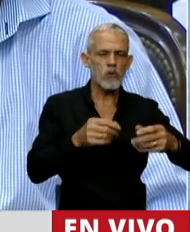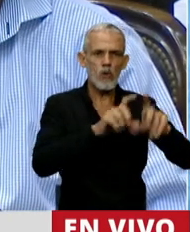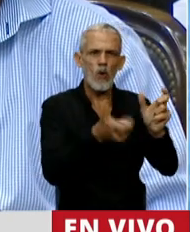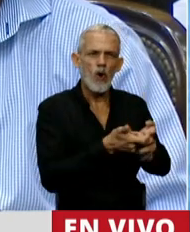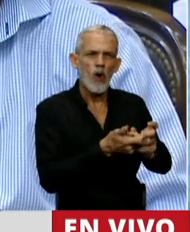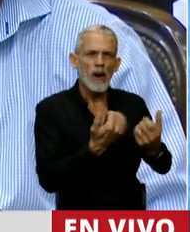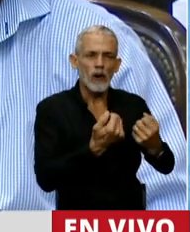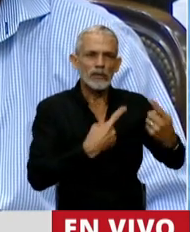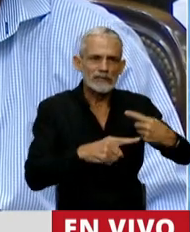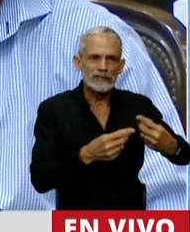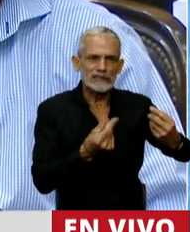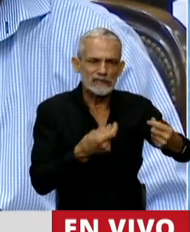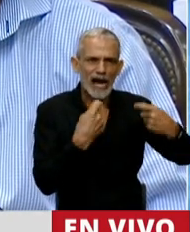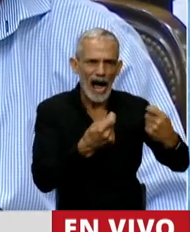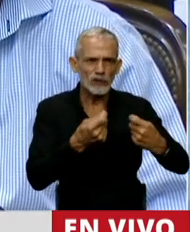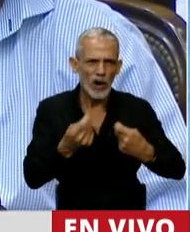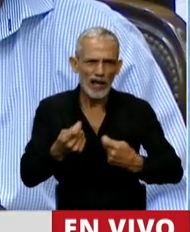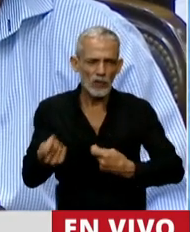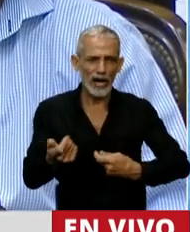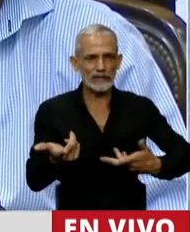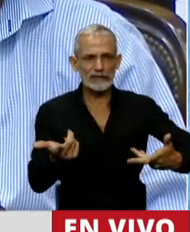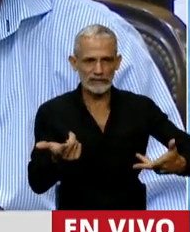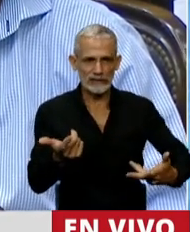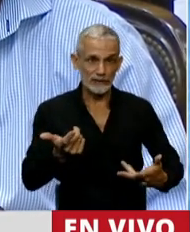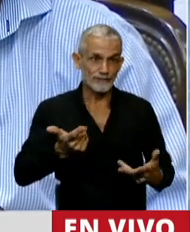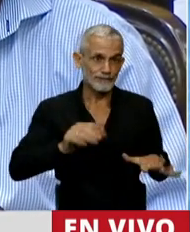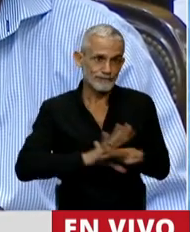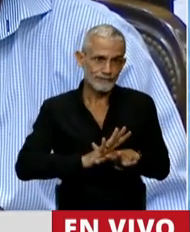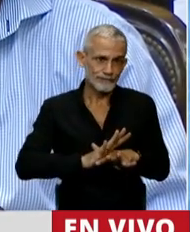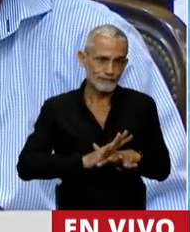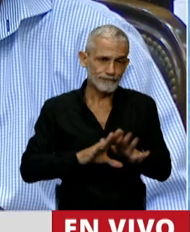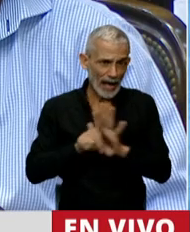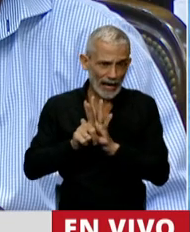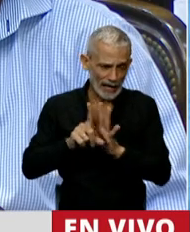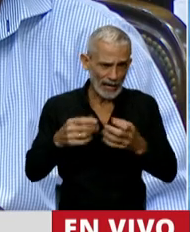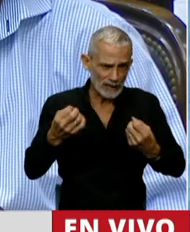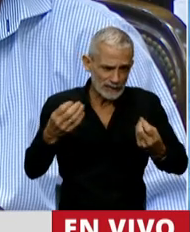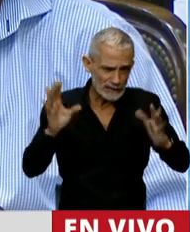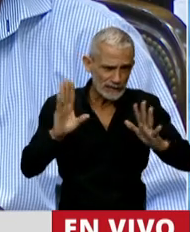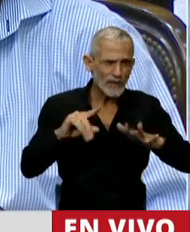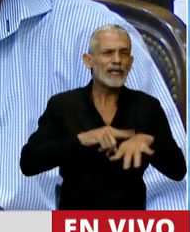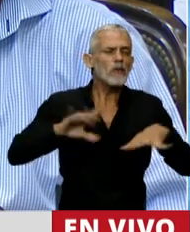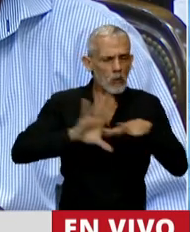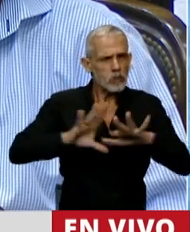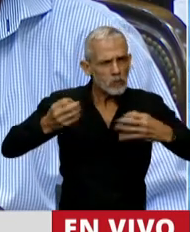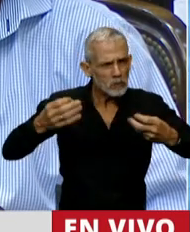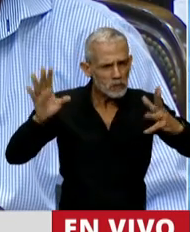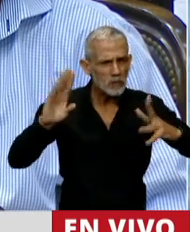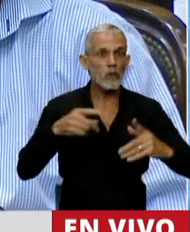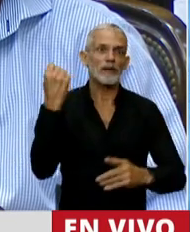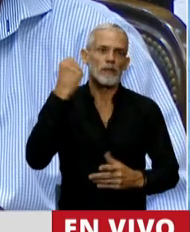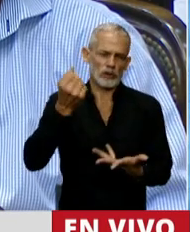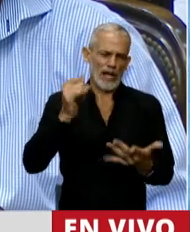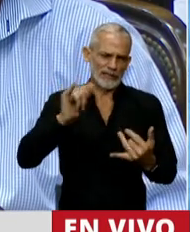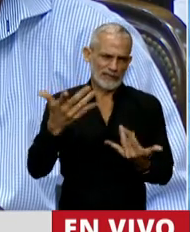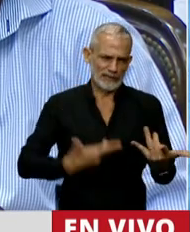goma al auto. Realmente hay que reconocer que es oportuno tratar esta ley, siempre oportuno, por la envergadura de